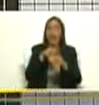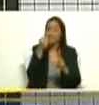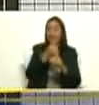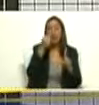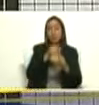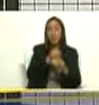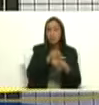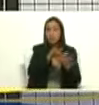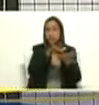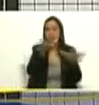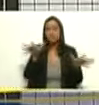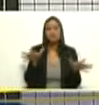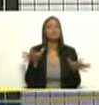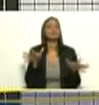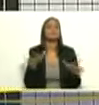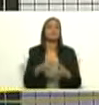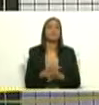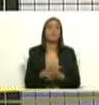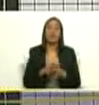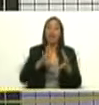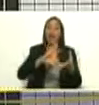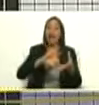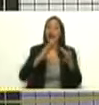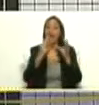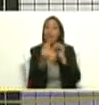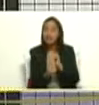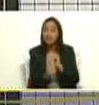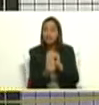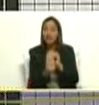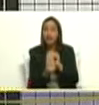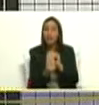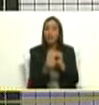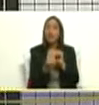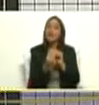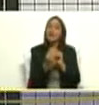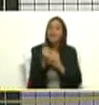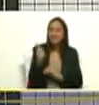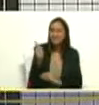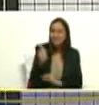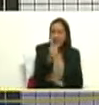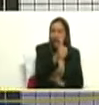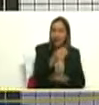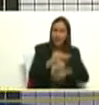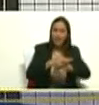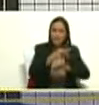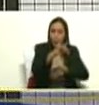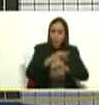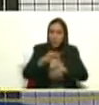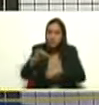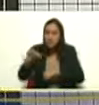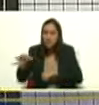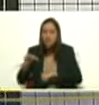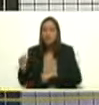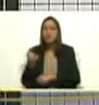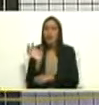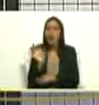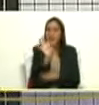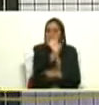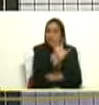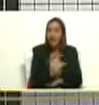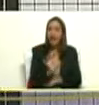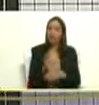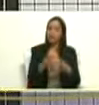adaptado a las peculiaridades de cada localidad de cada región se trata de